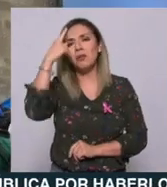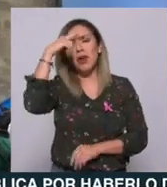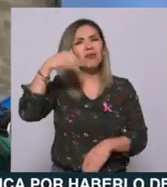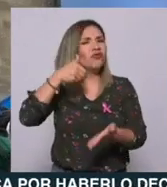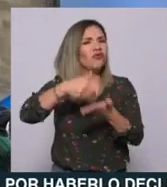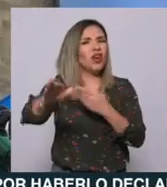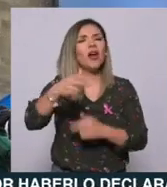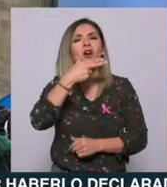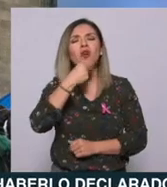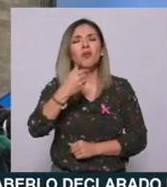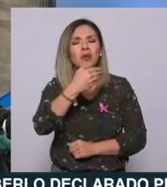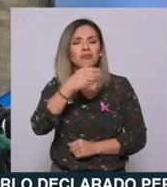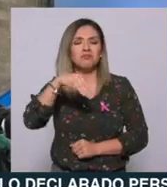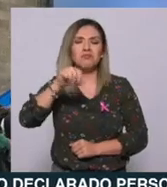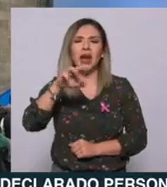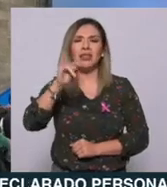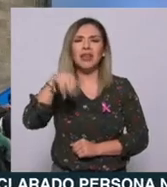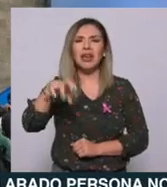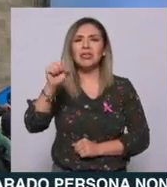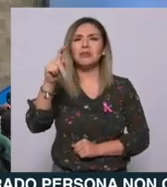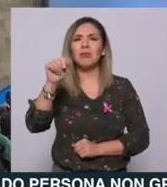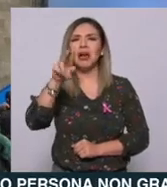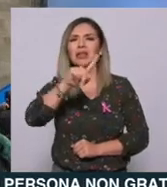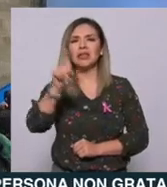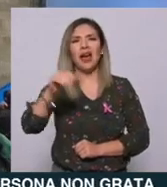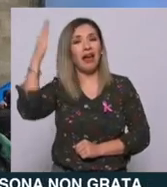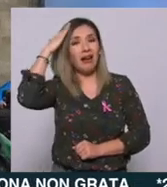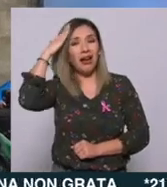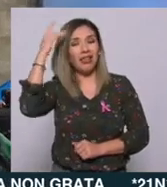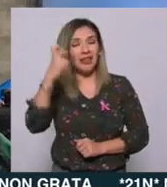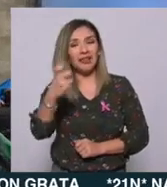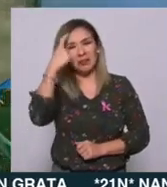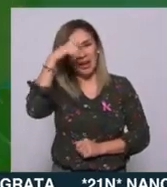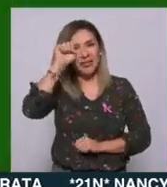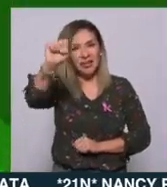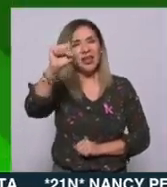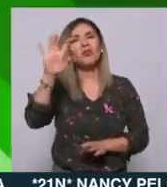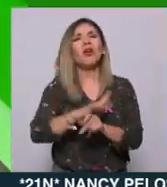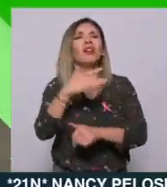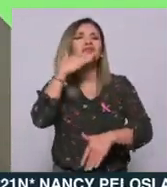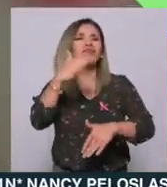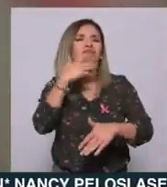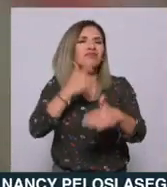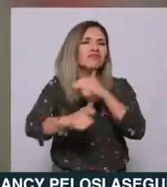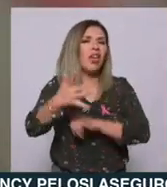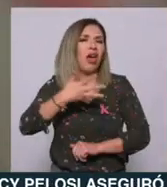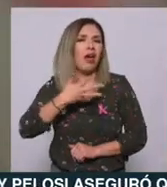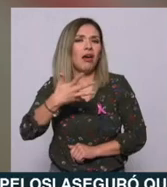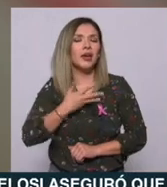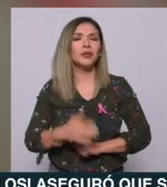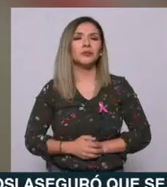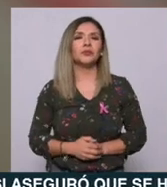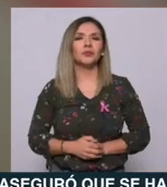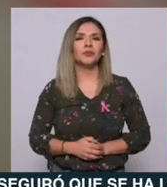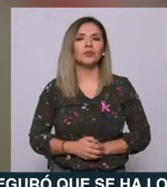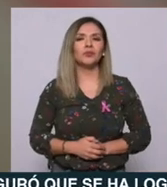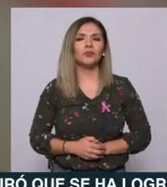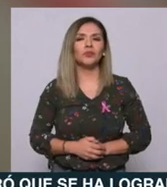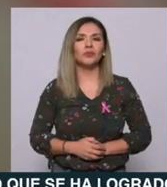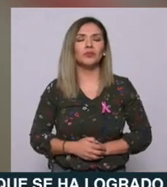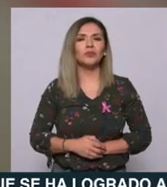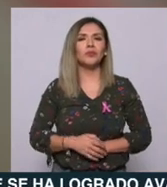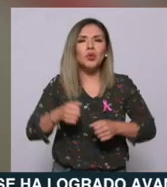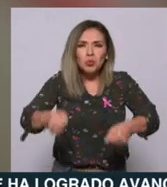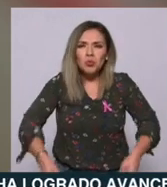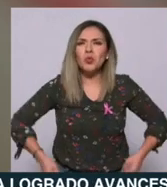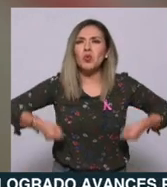expulsión de Martín Esparza, líder del gremio, por presuntos actos de corrupción. La caída de una muleta a las vías del